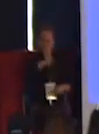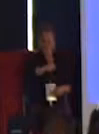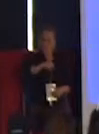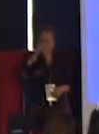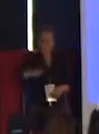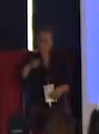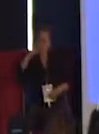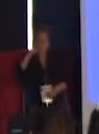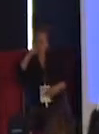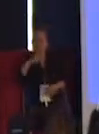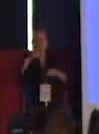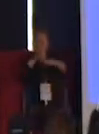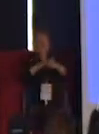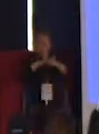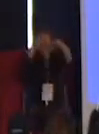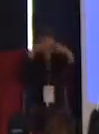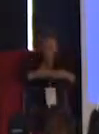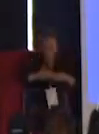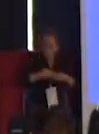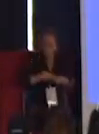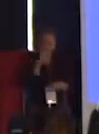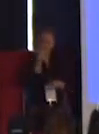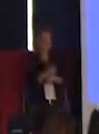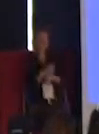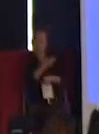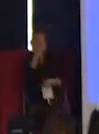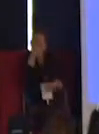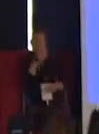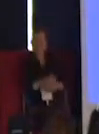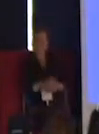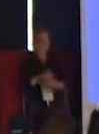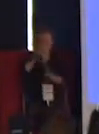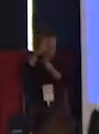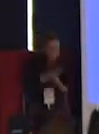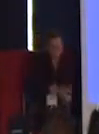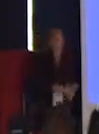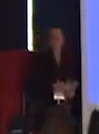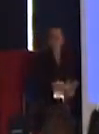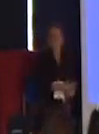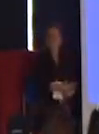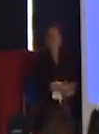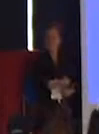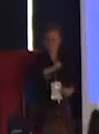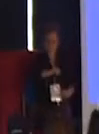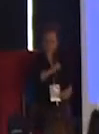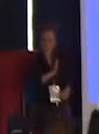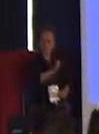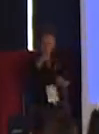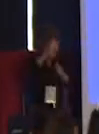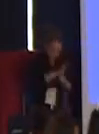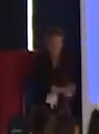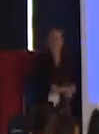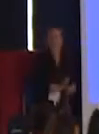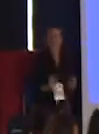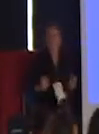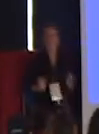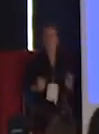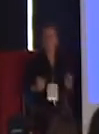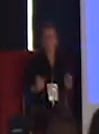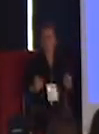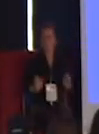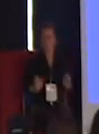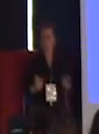las universidades sepan que Noruega tiene denunciado a este país por violador de los derechos a la población con discapacidad en general. Entonces